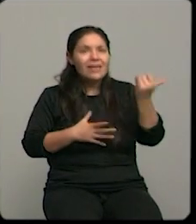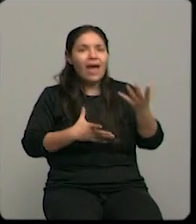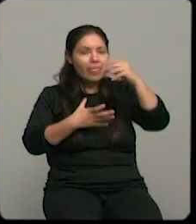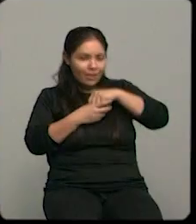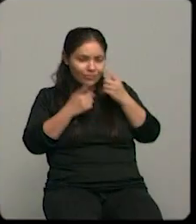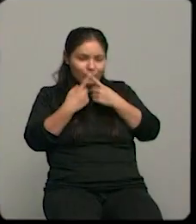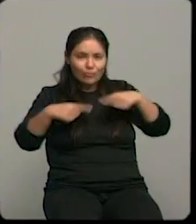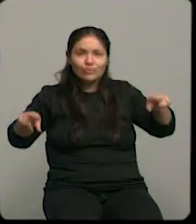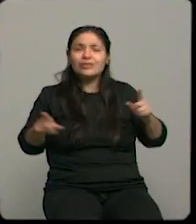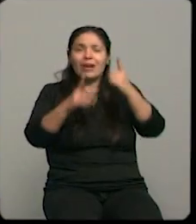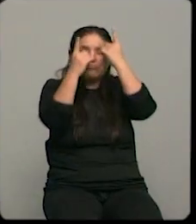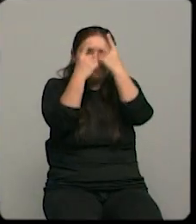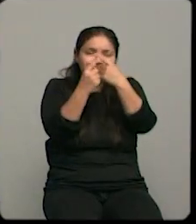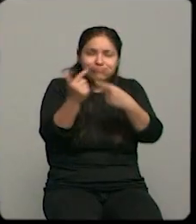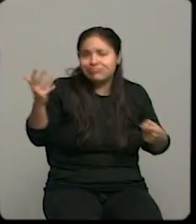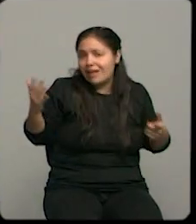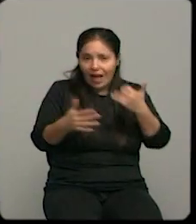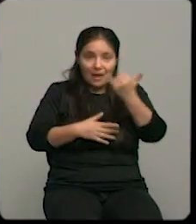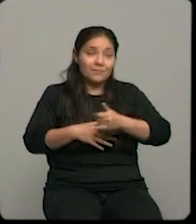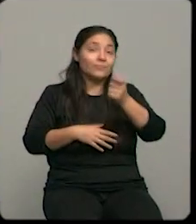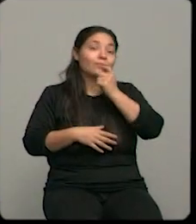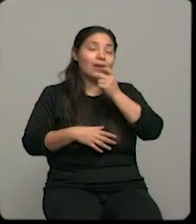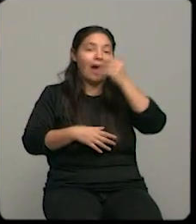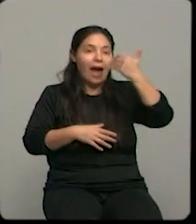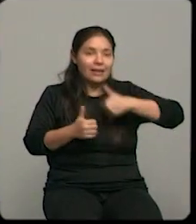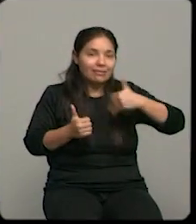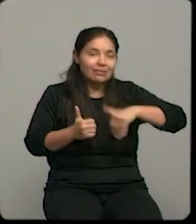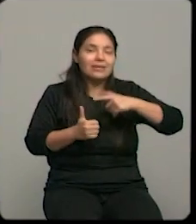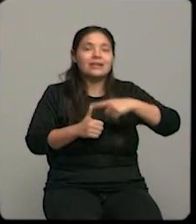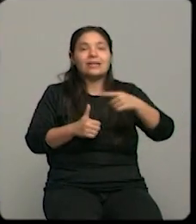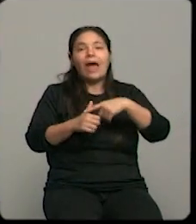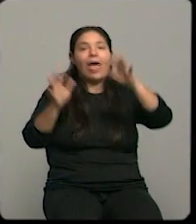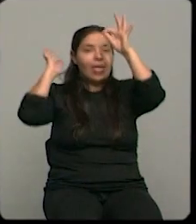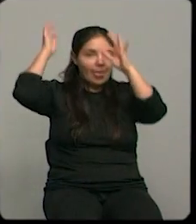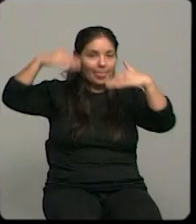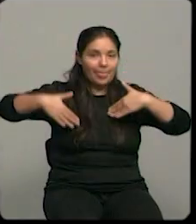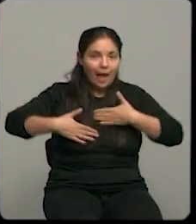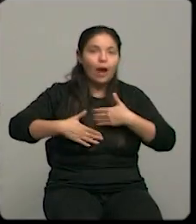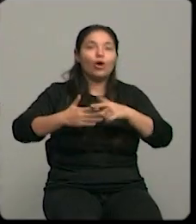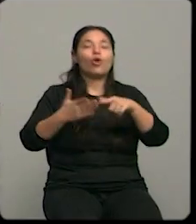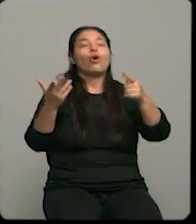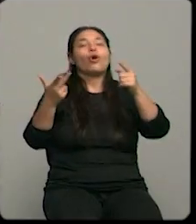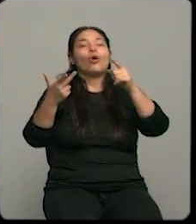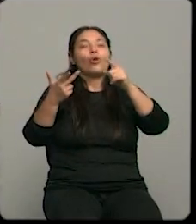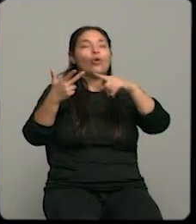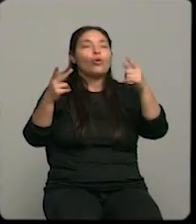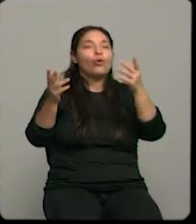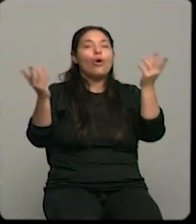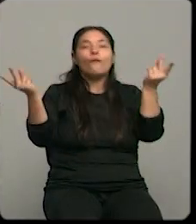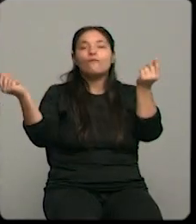cuenta. Entonces la música argentina, el tango, el mismo folclore tiene su cabida en nuestras programaciones